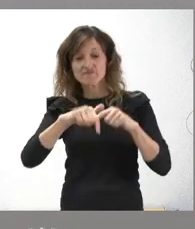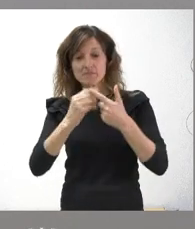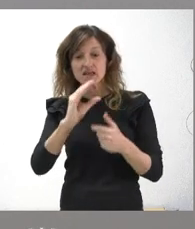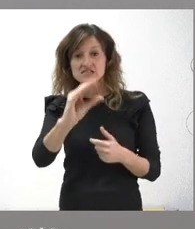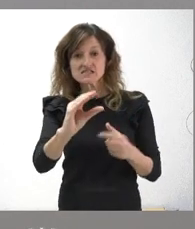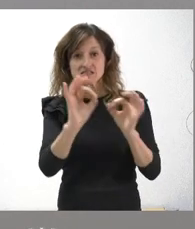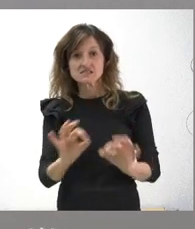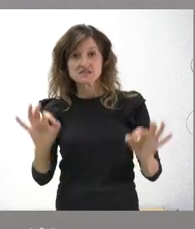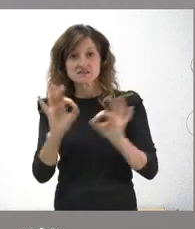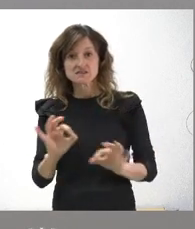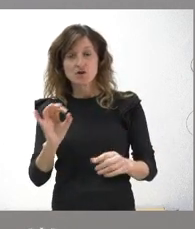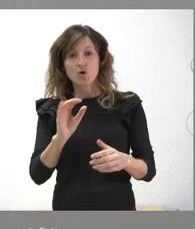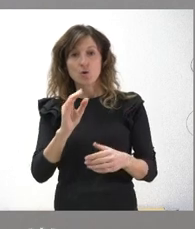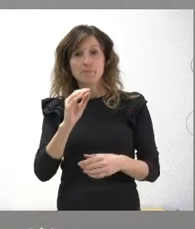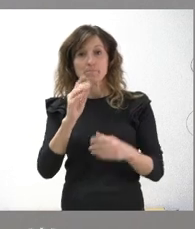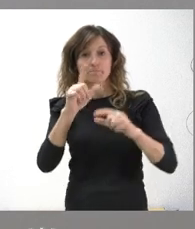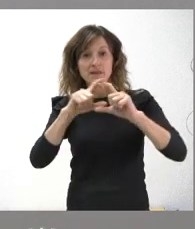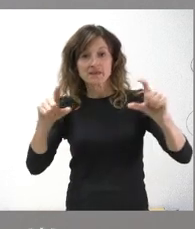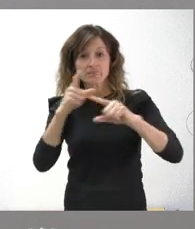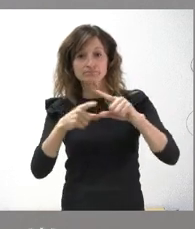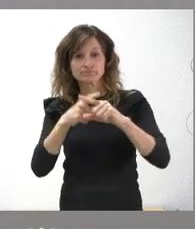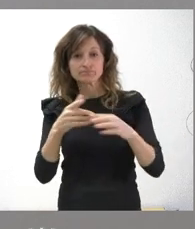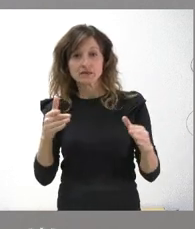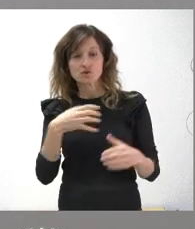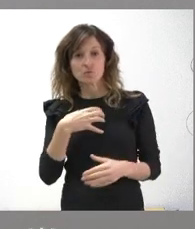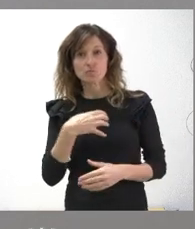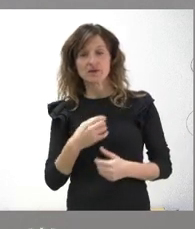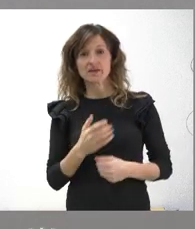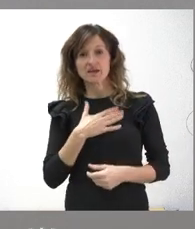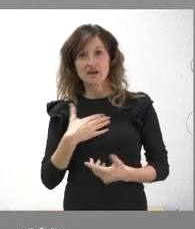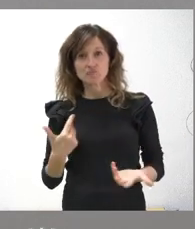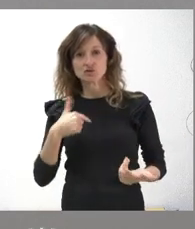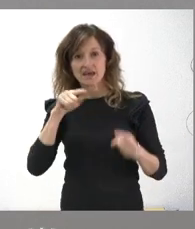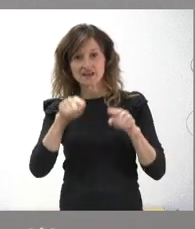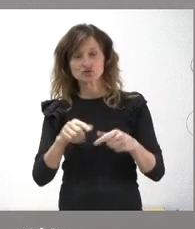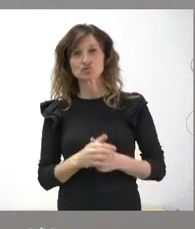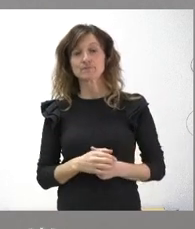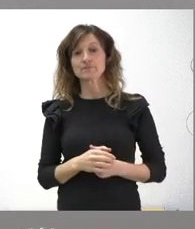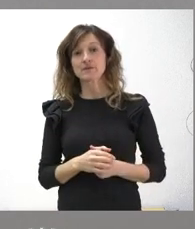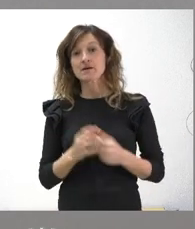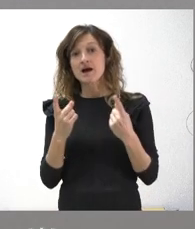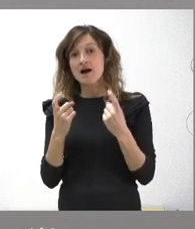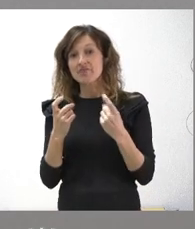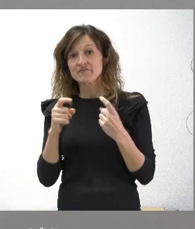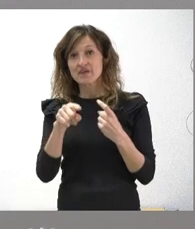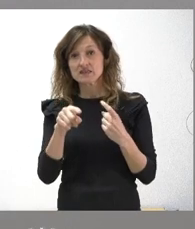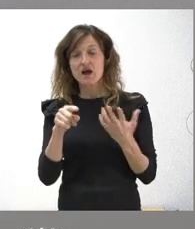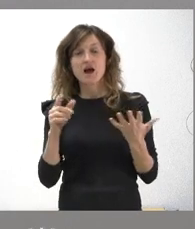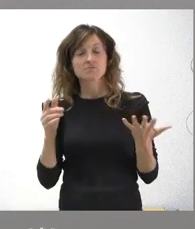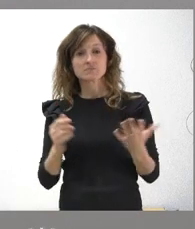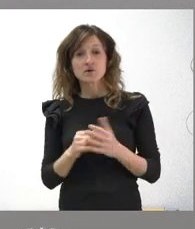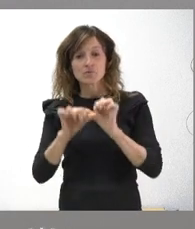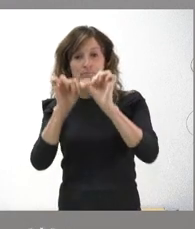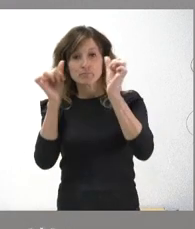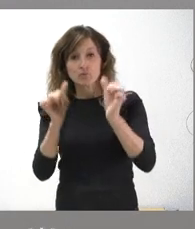o no llegan a las pymes si nosotros queremos que los fondos europeos lleguen a familias y a pymes pero para eso hace falta que haya un